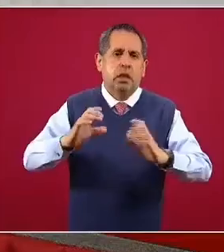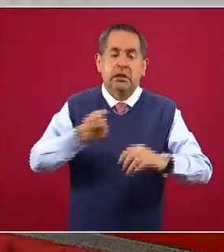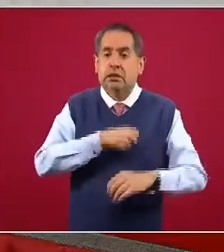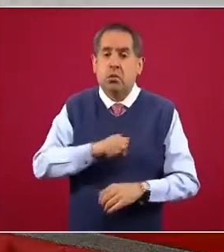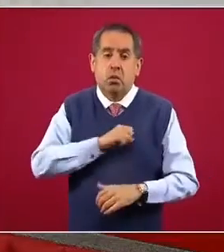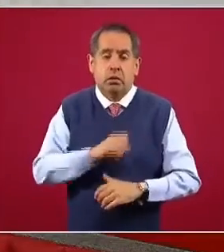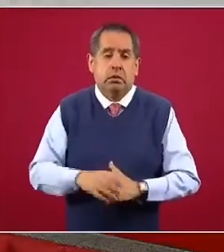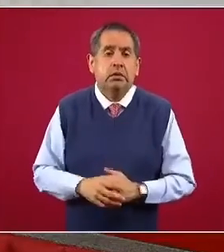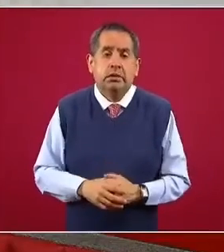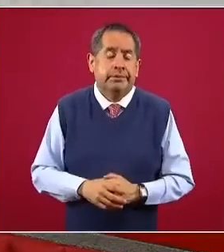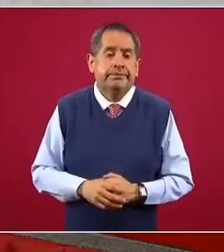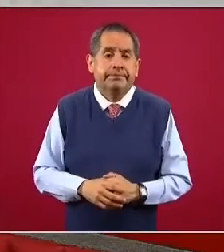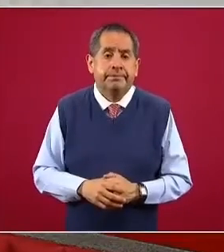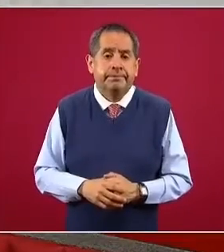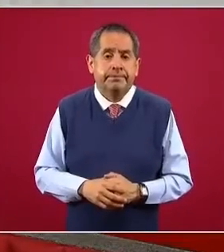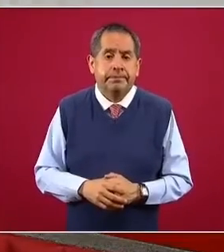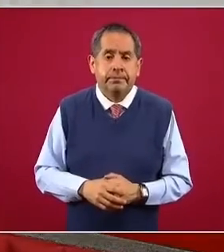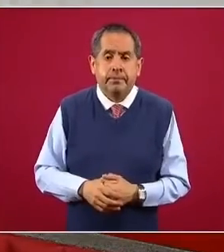salud.